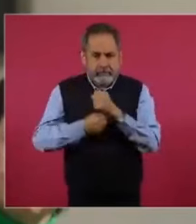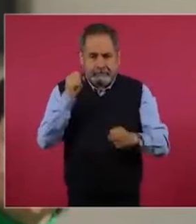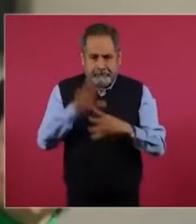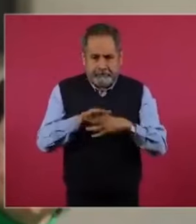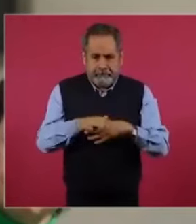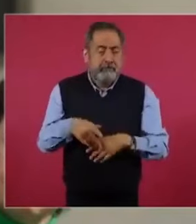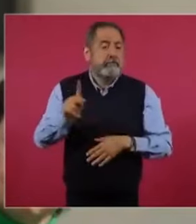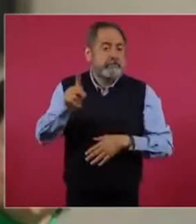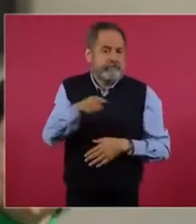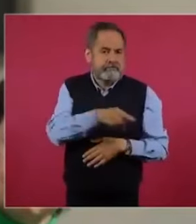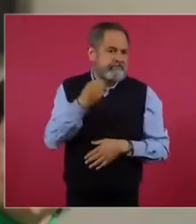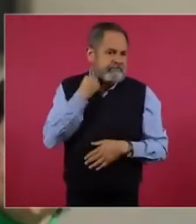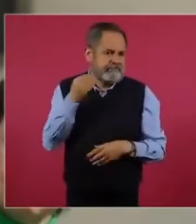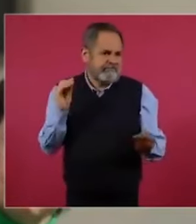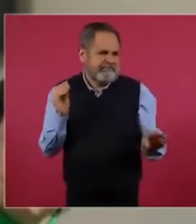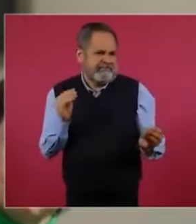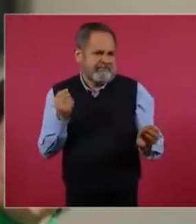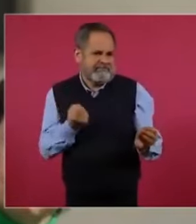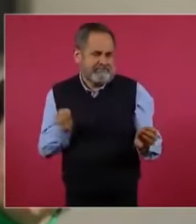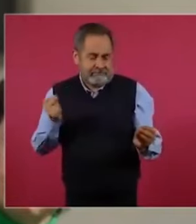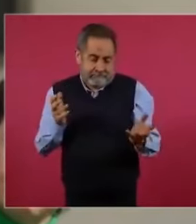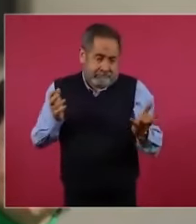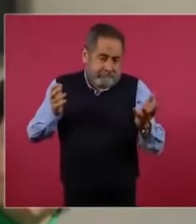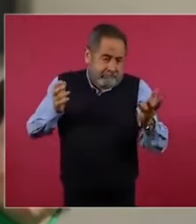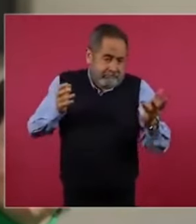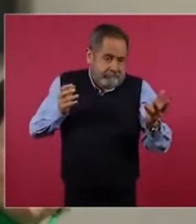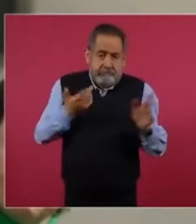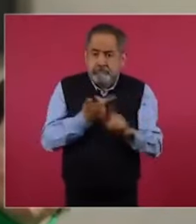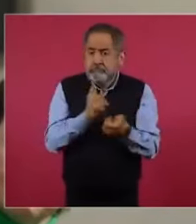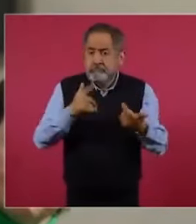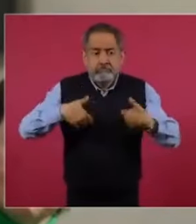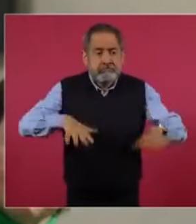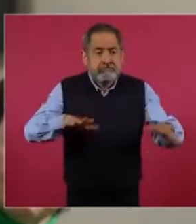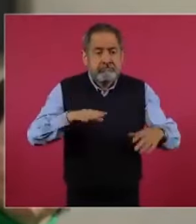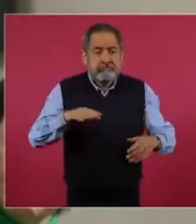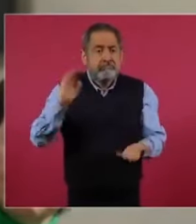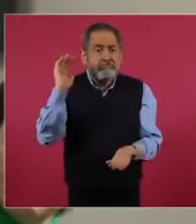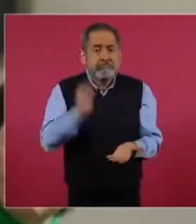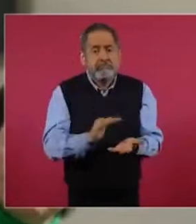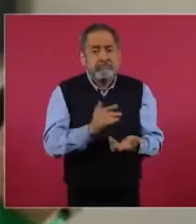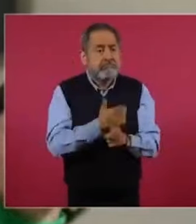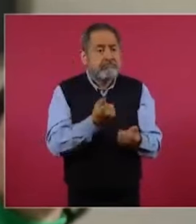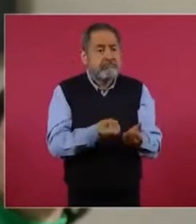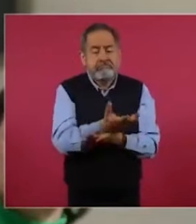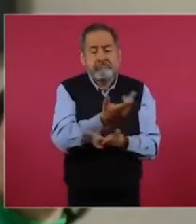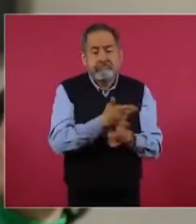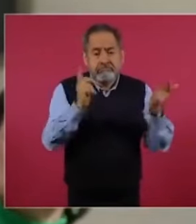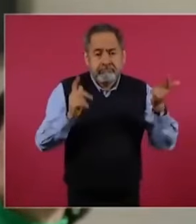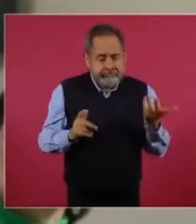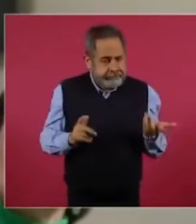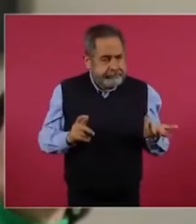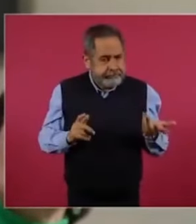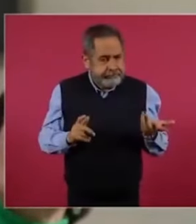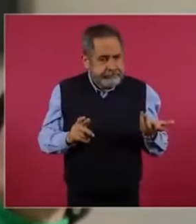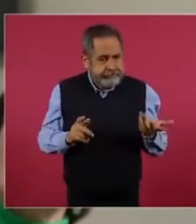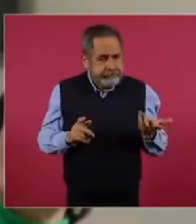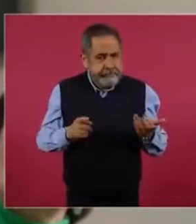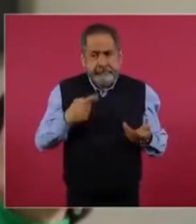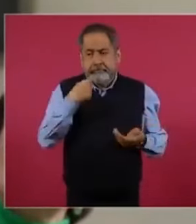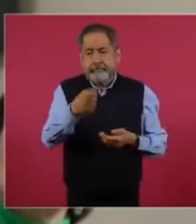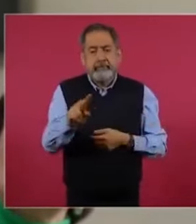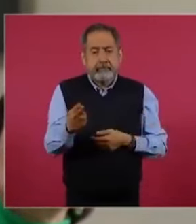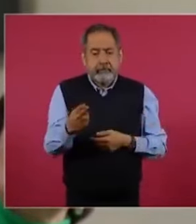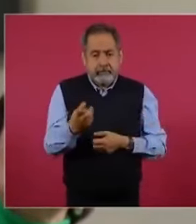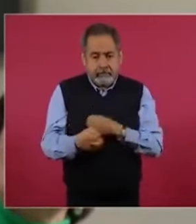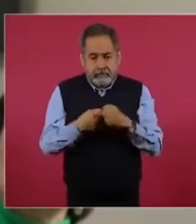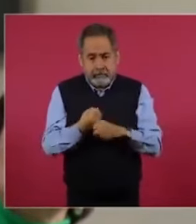declaraciones del presidente López Obrador en este canal donde encontrarán información actualizada sobre los avances en la lucha contra la corrupción y